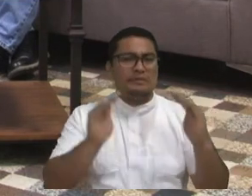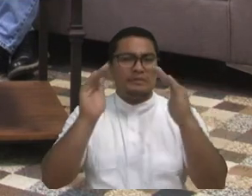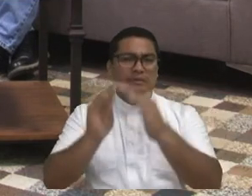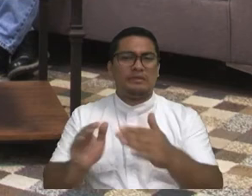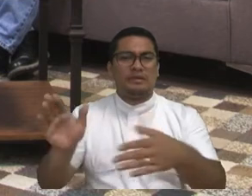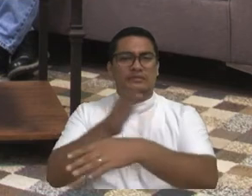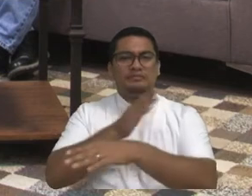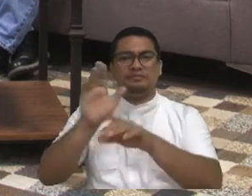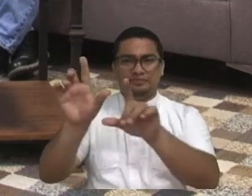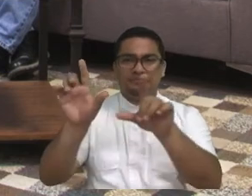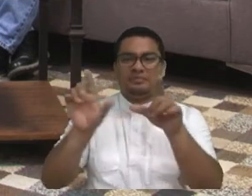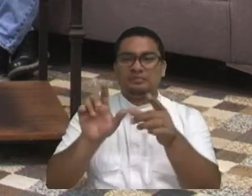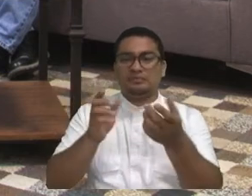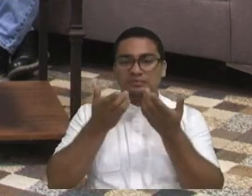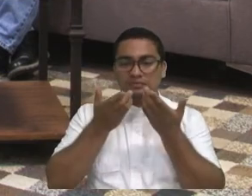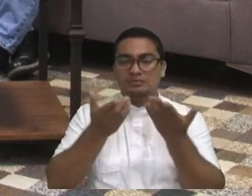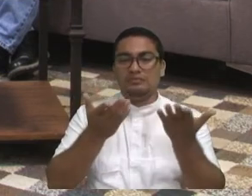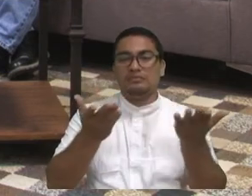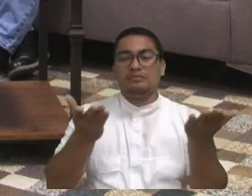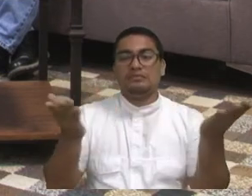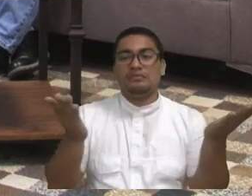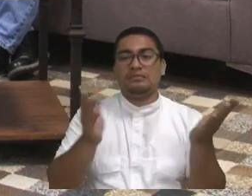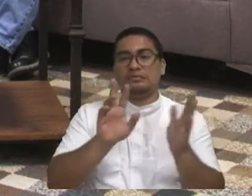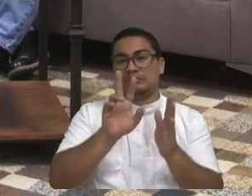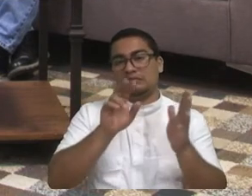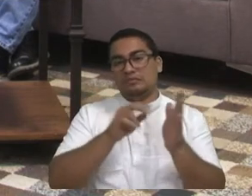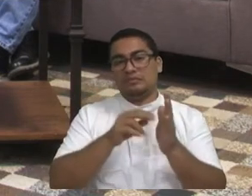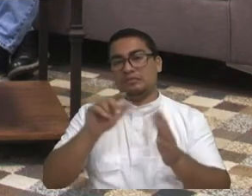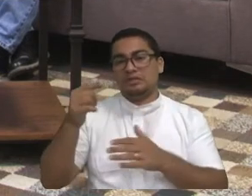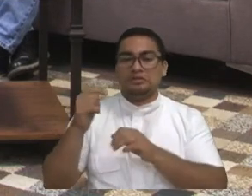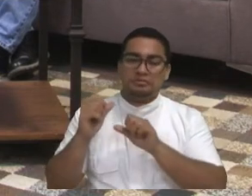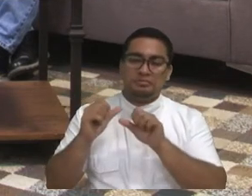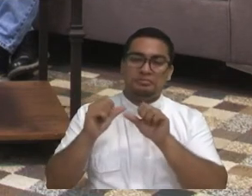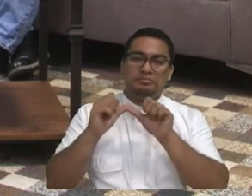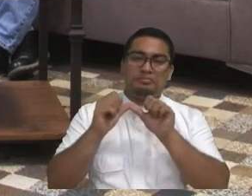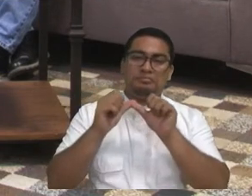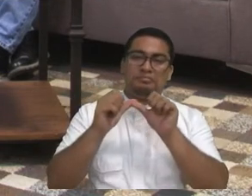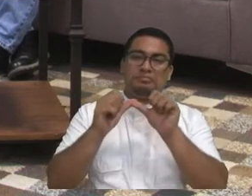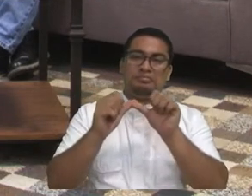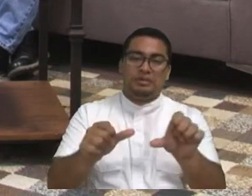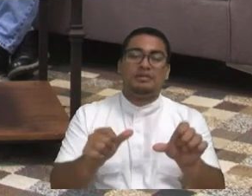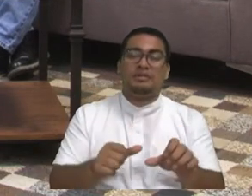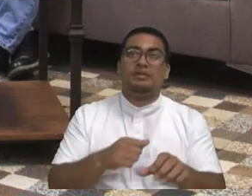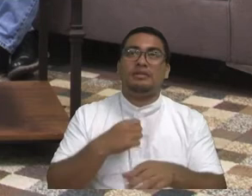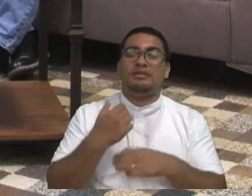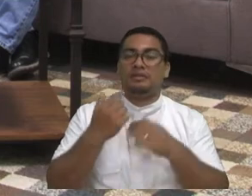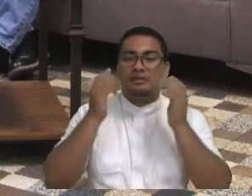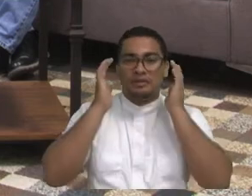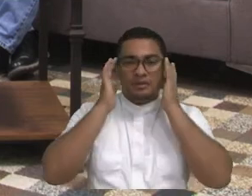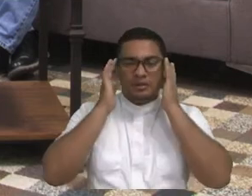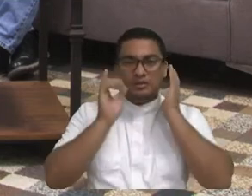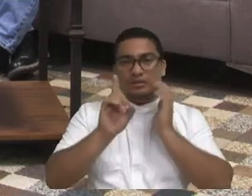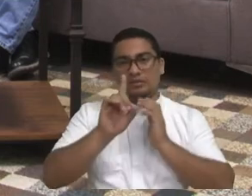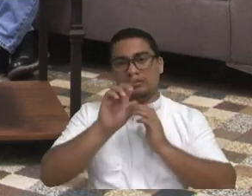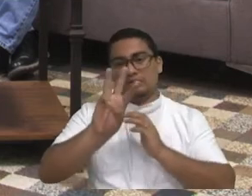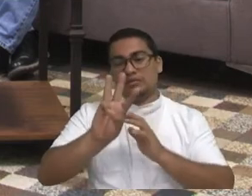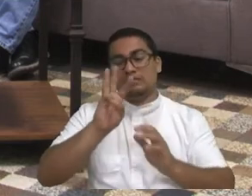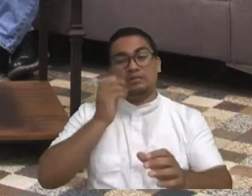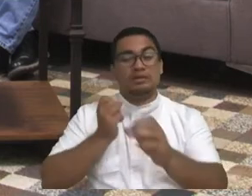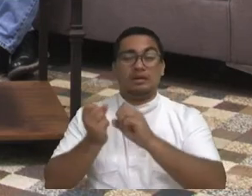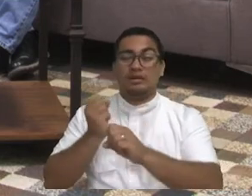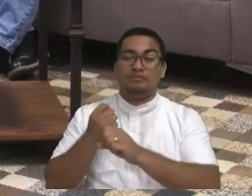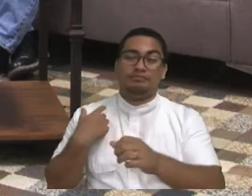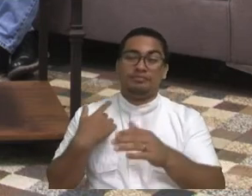informando desde el 2007 y permanente durante todo este periodo para tres años de victorias